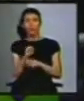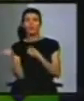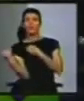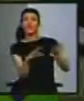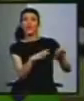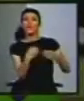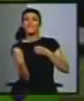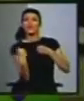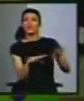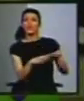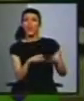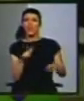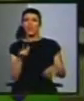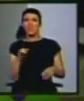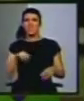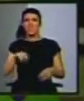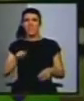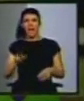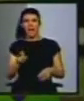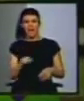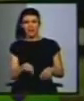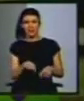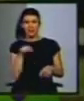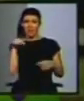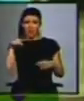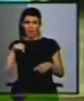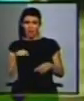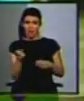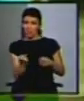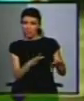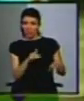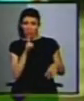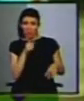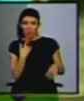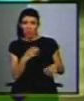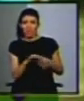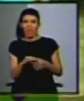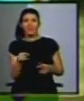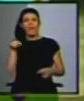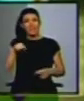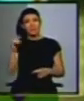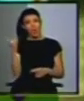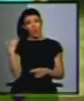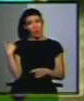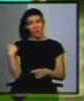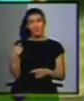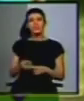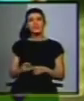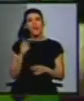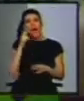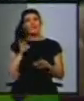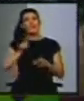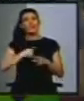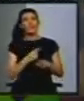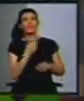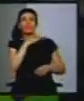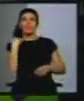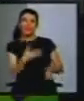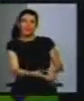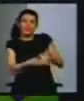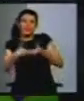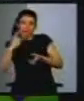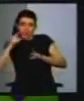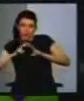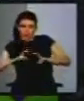de Linares. Este jueves sus restos fueron exhumados. La razón, la familia solicitó reabrir el caso luego que se conociera